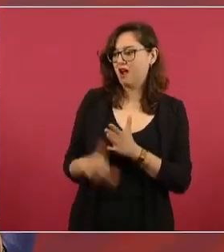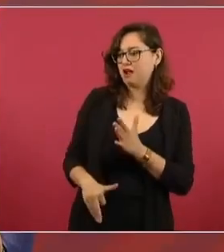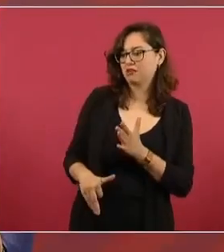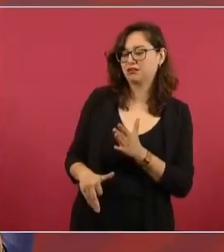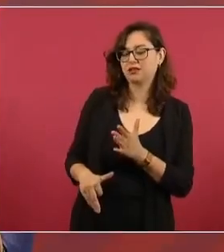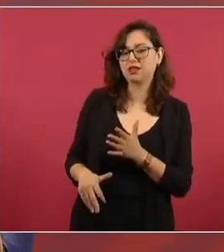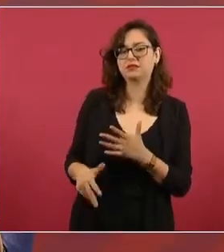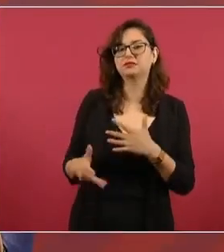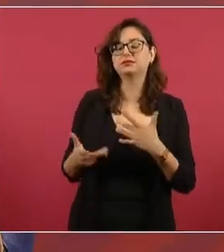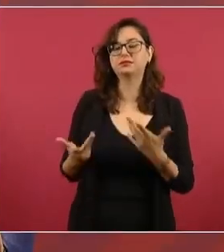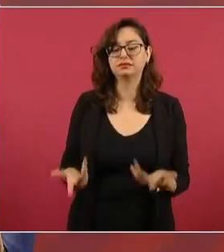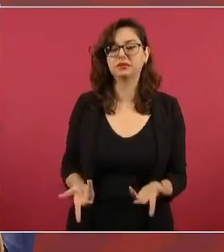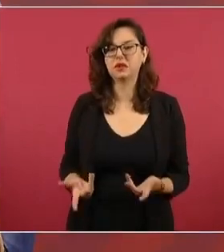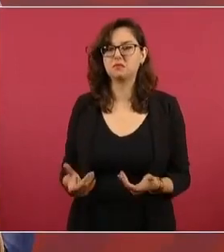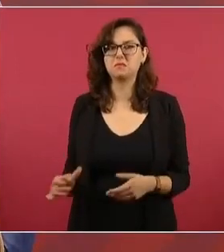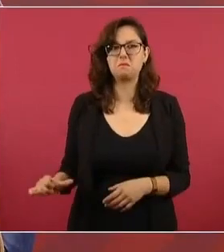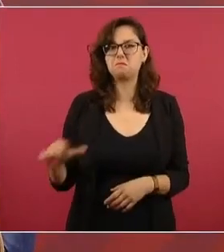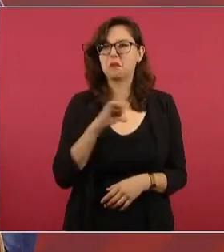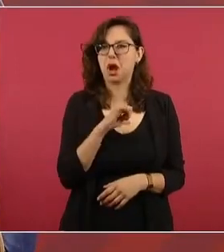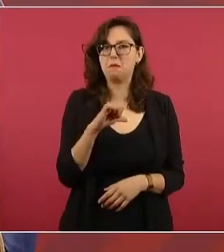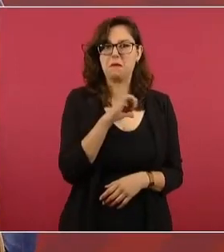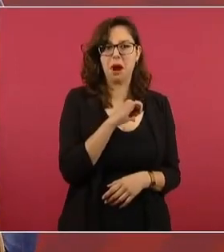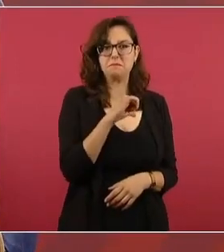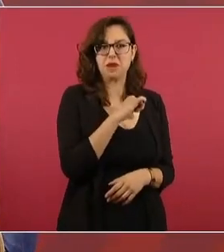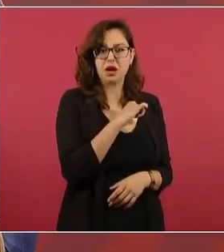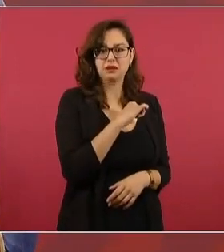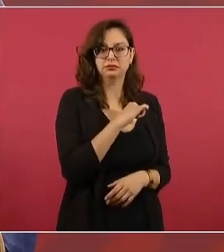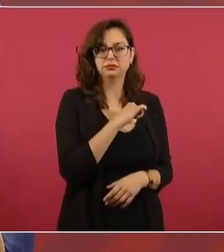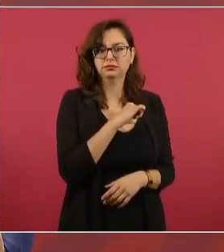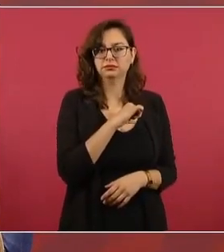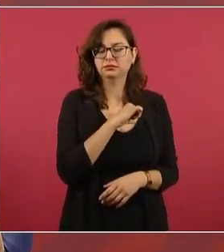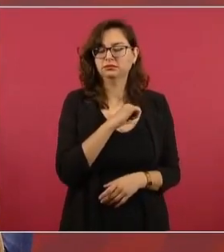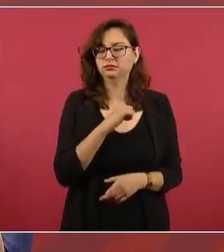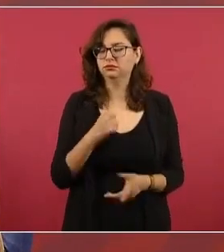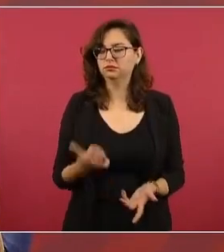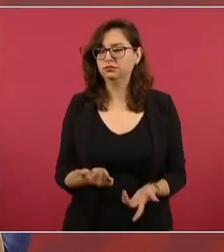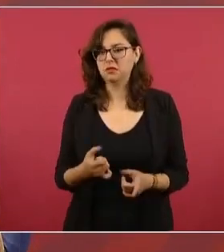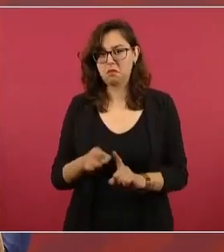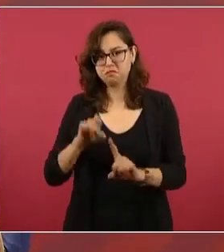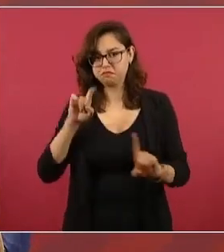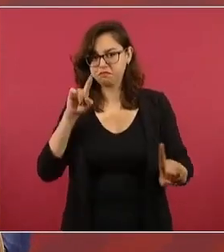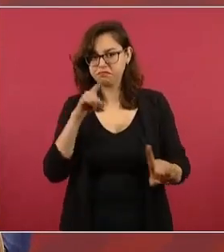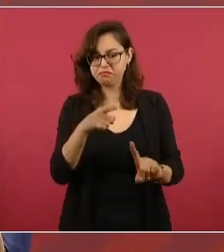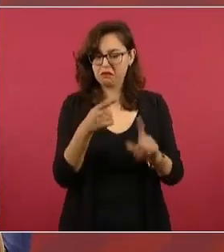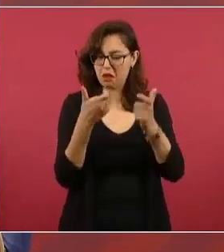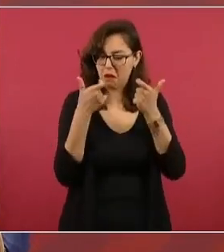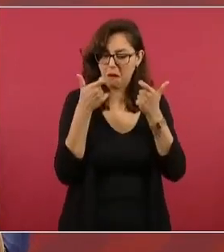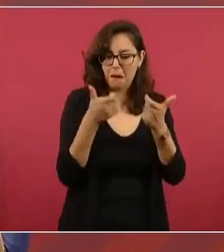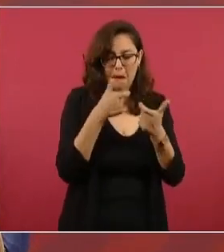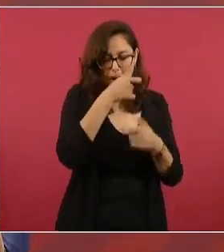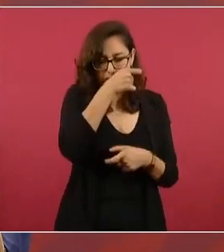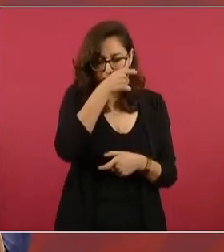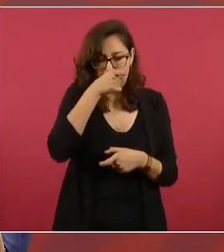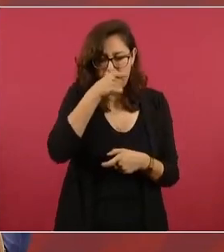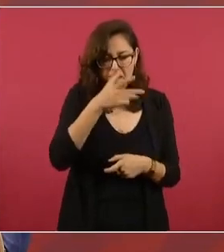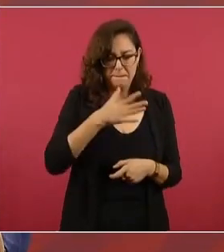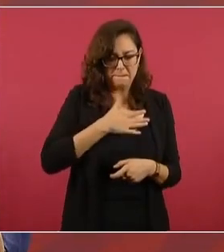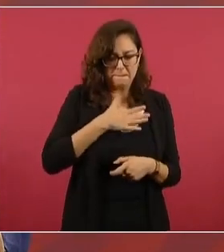creció el individualismo, lo material, el triunfar a toda